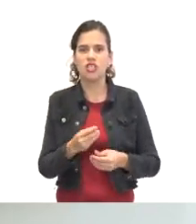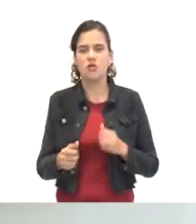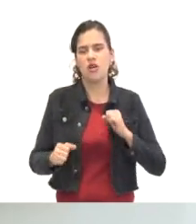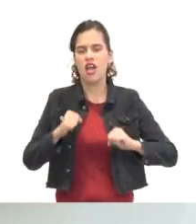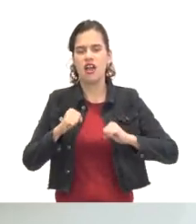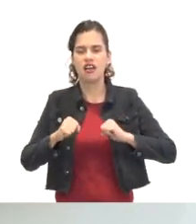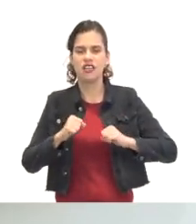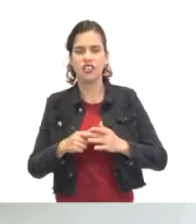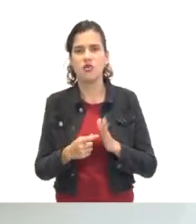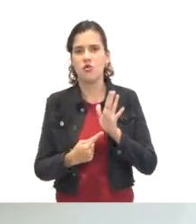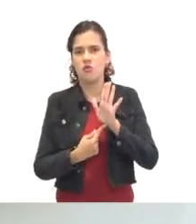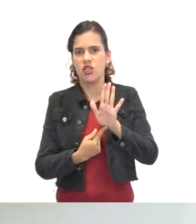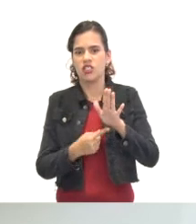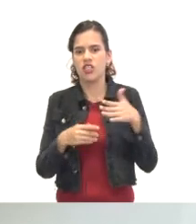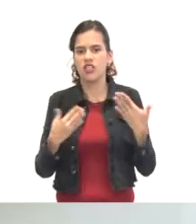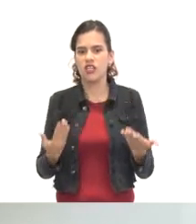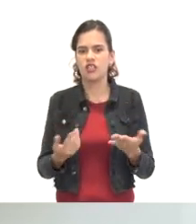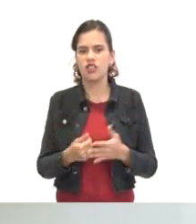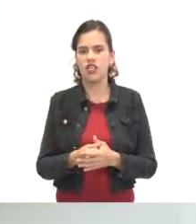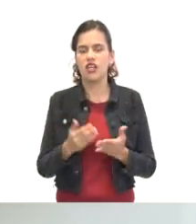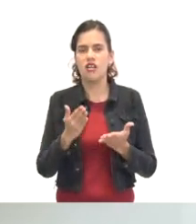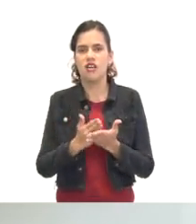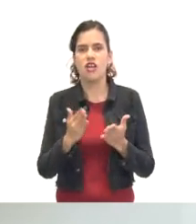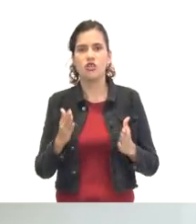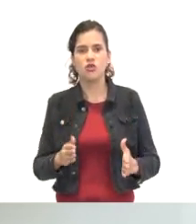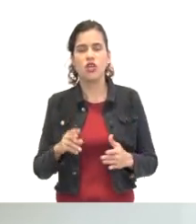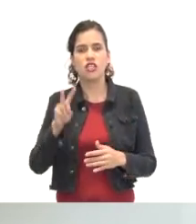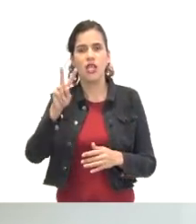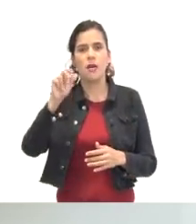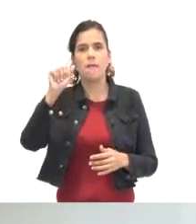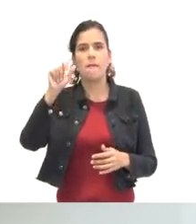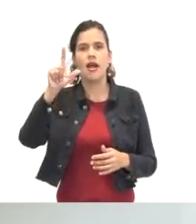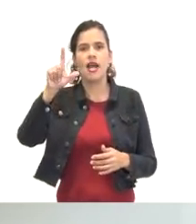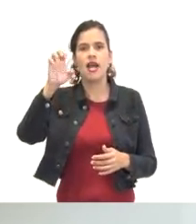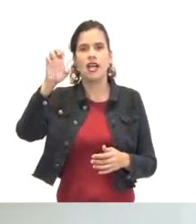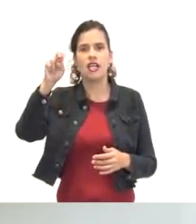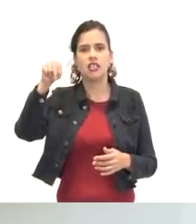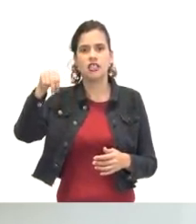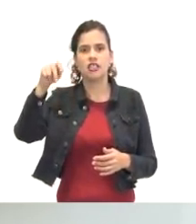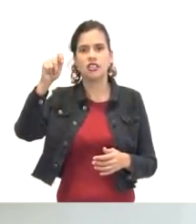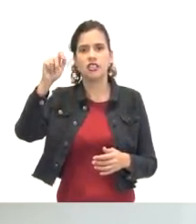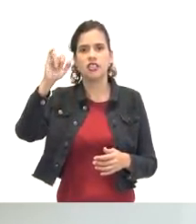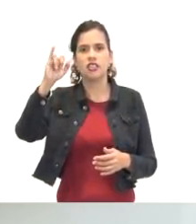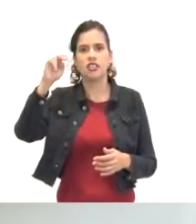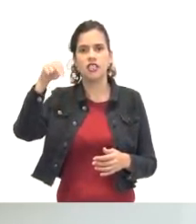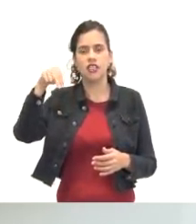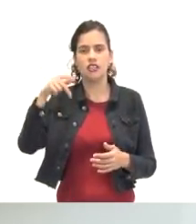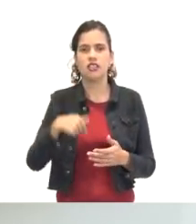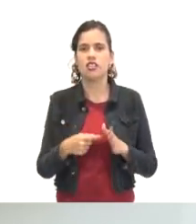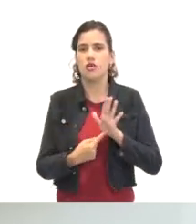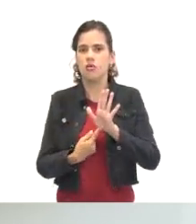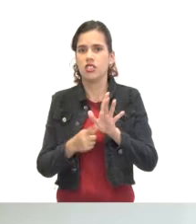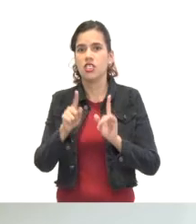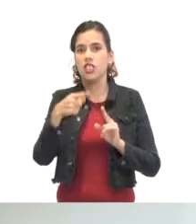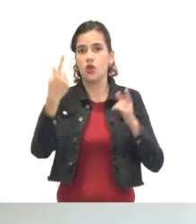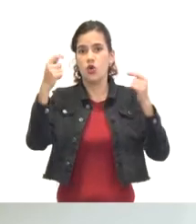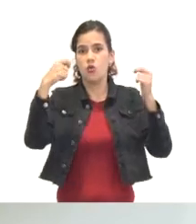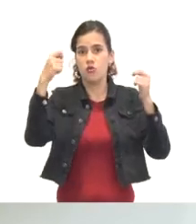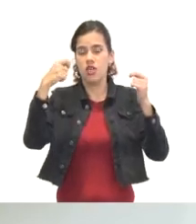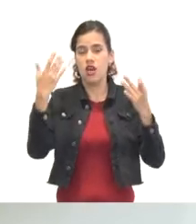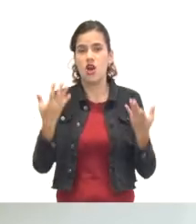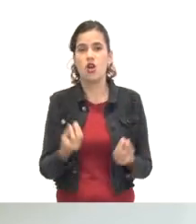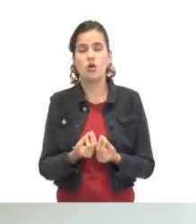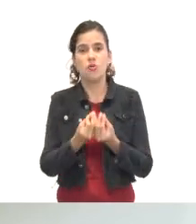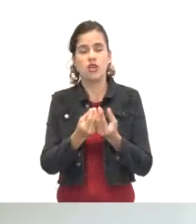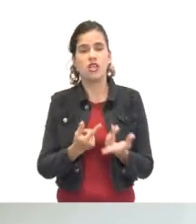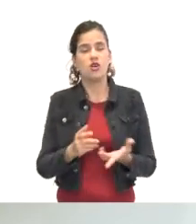activos. Muestra de esto es la estudiante Valentina Mejías, quienes les voy a presentar ahorita con un video